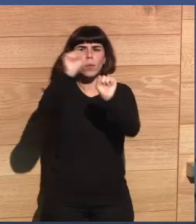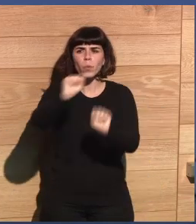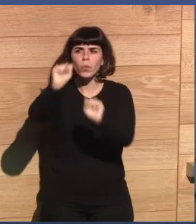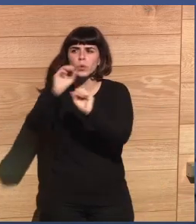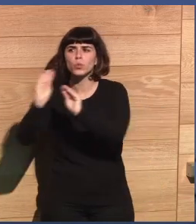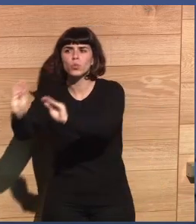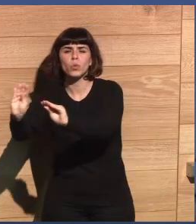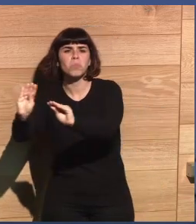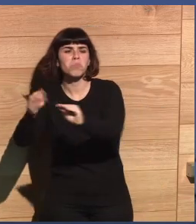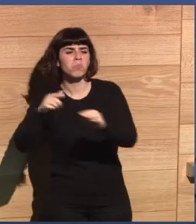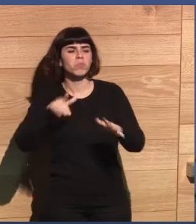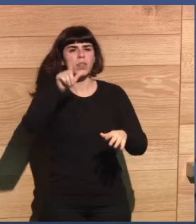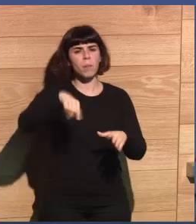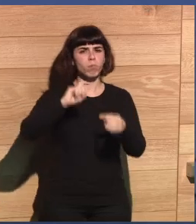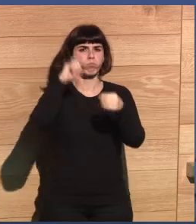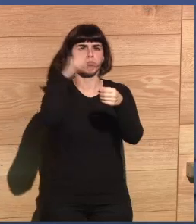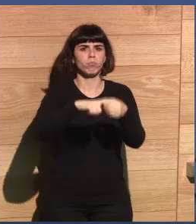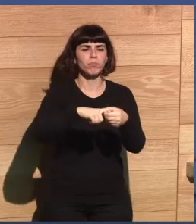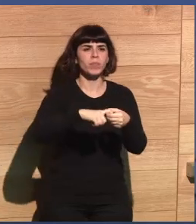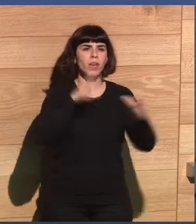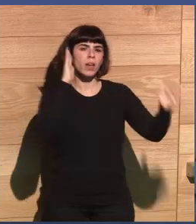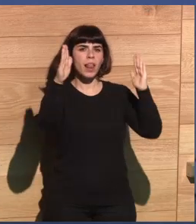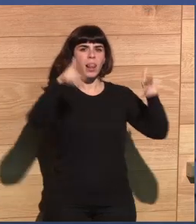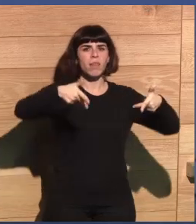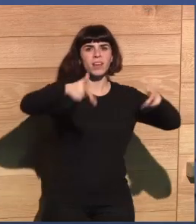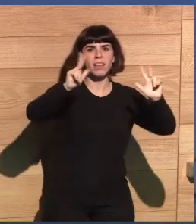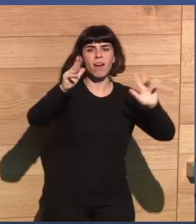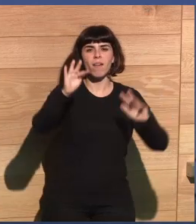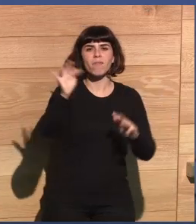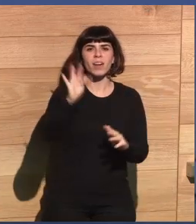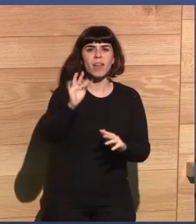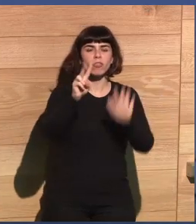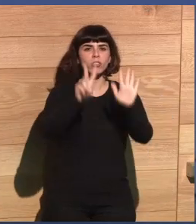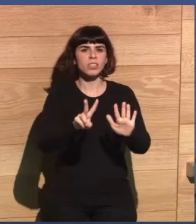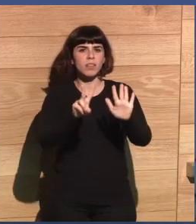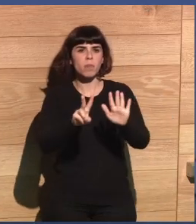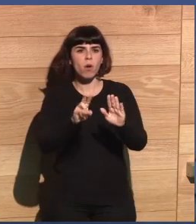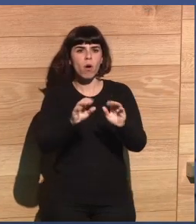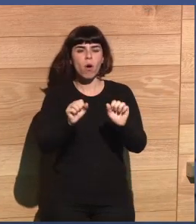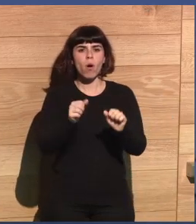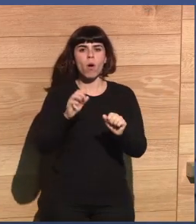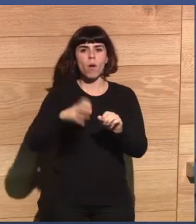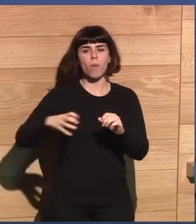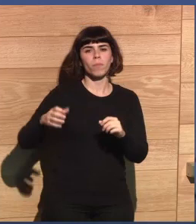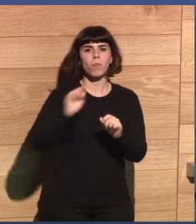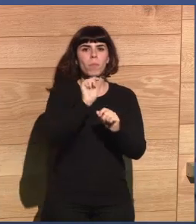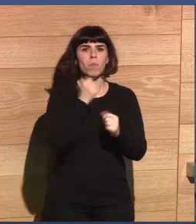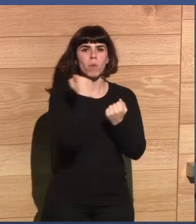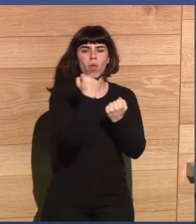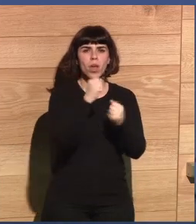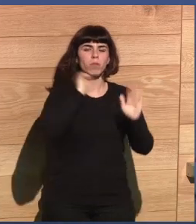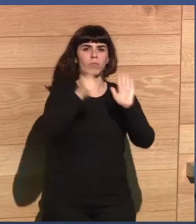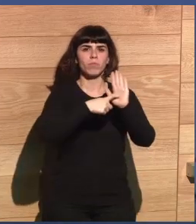Pero aquel periodo de libertad duró poco. Y cuando Fernando VII retomó el poder absoluto de antes, empezó a perseguir sin descanso a